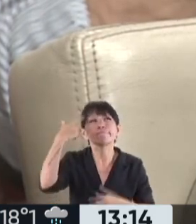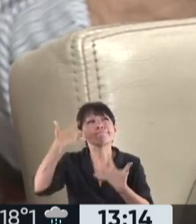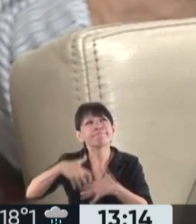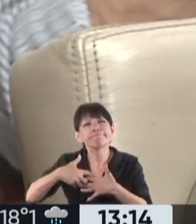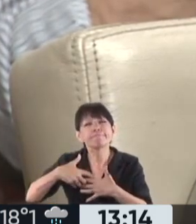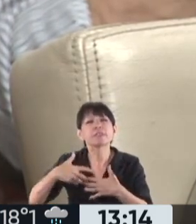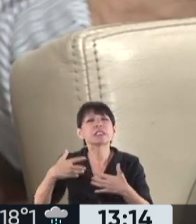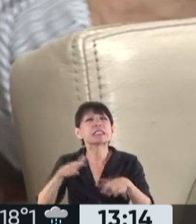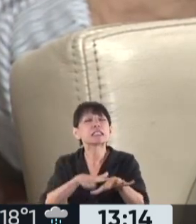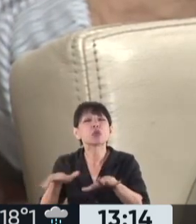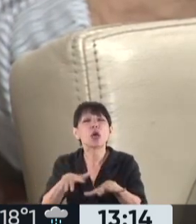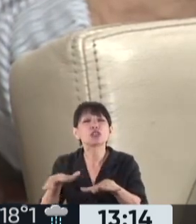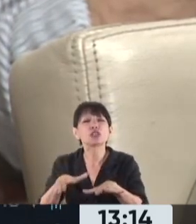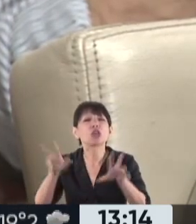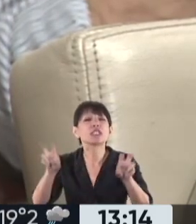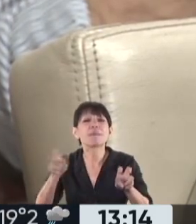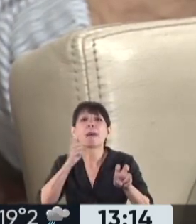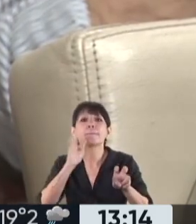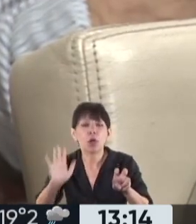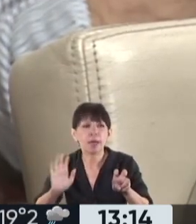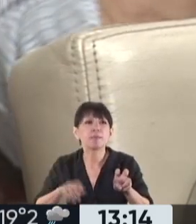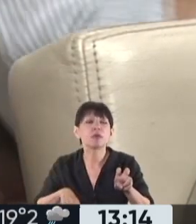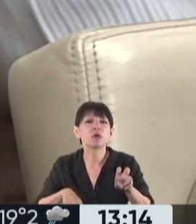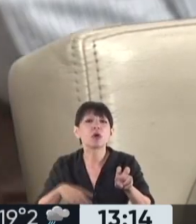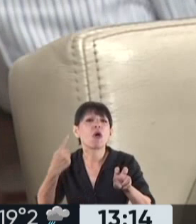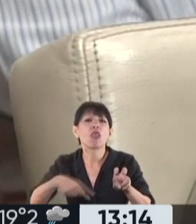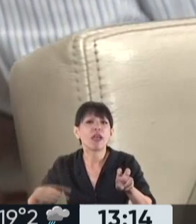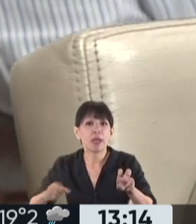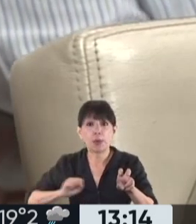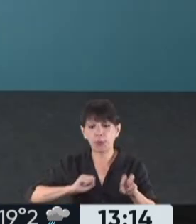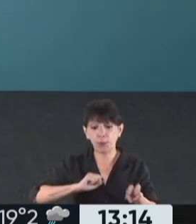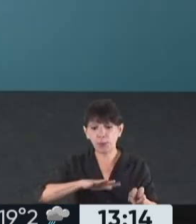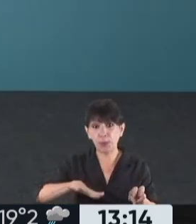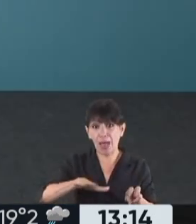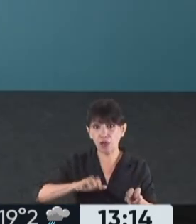ejemplo, el trabajo desarrollado en los barrios populares?